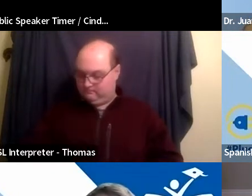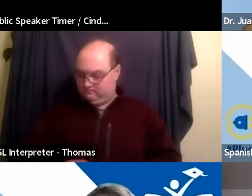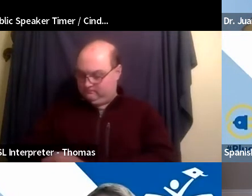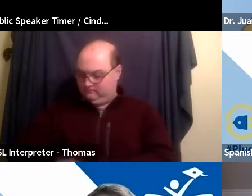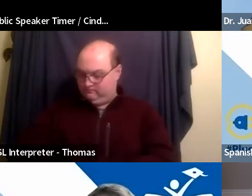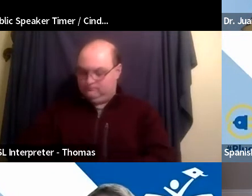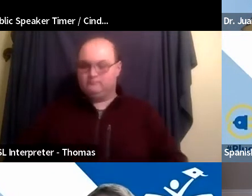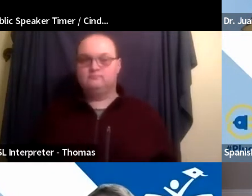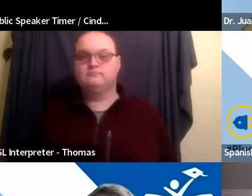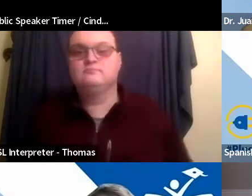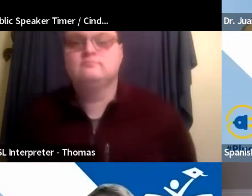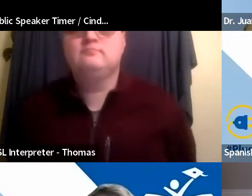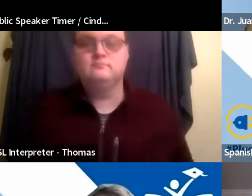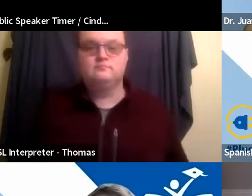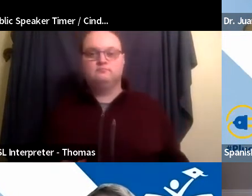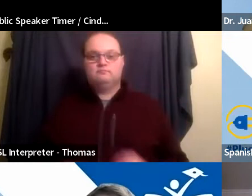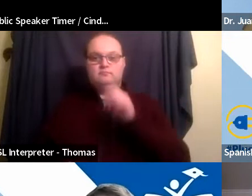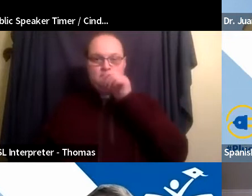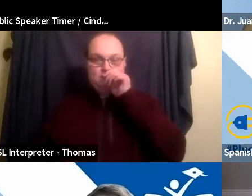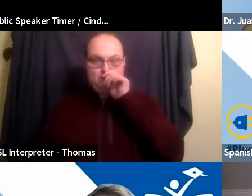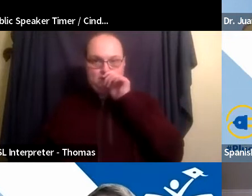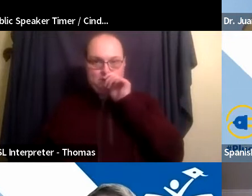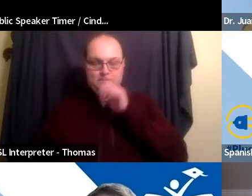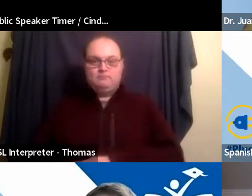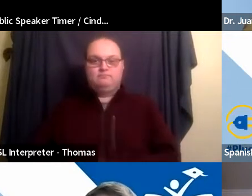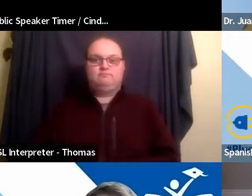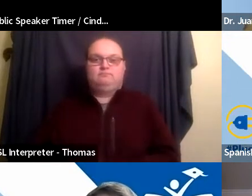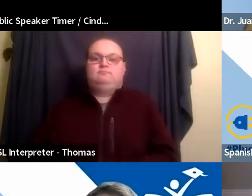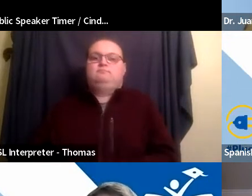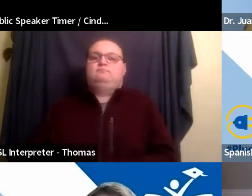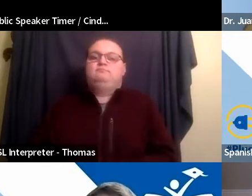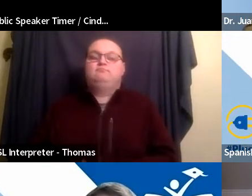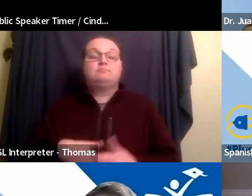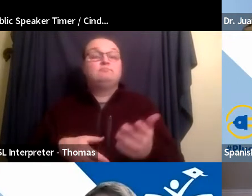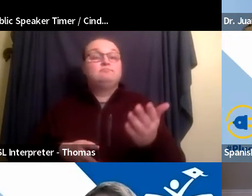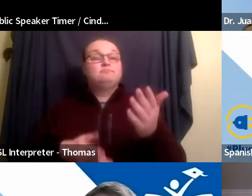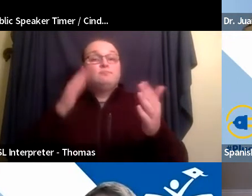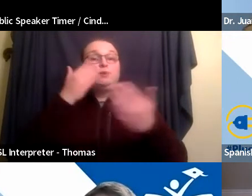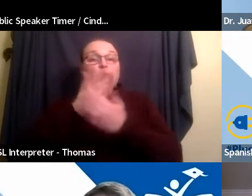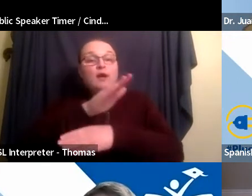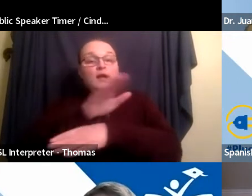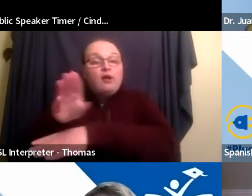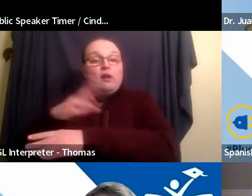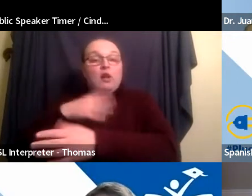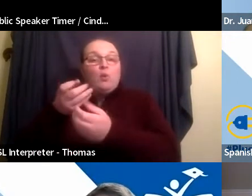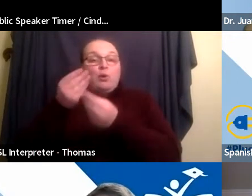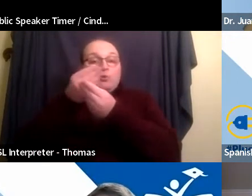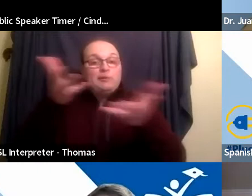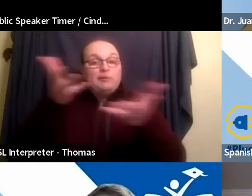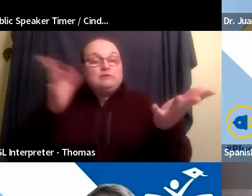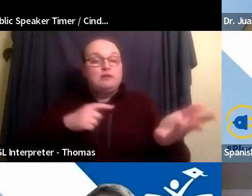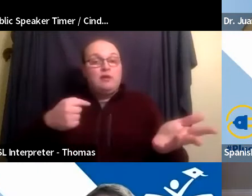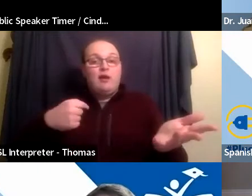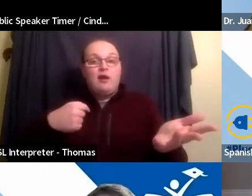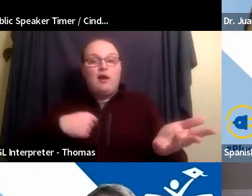momento. Muchísimas gracias. Un momentito, tengo que traducir, por favor. Hello, good afternoon. I would like to let you know that I am